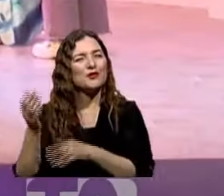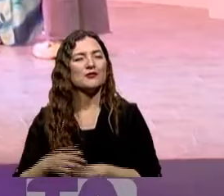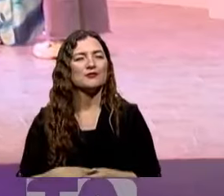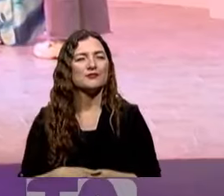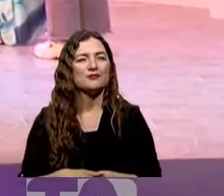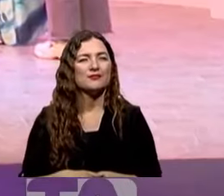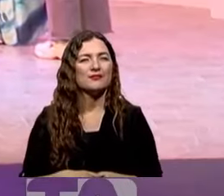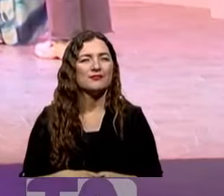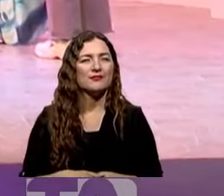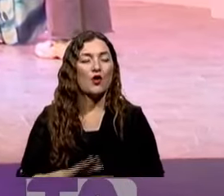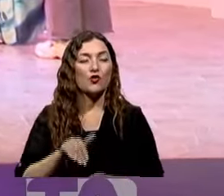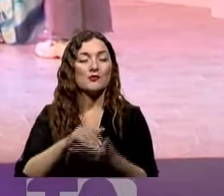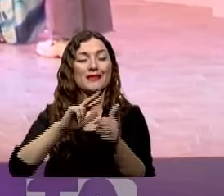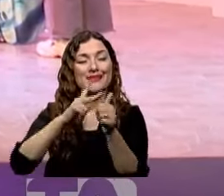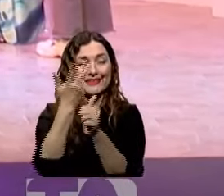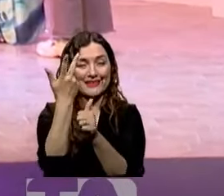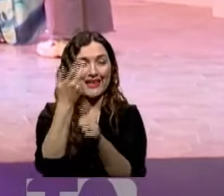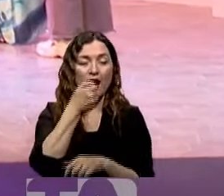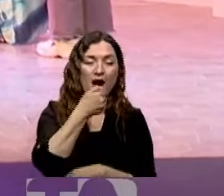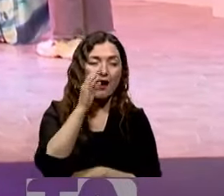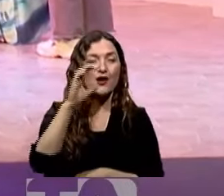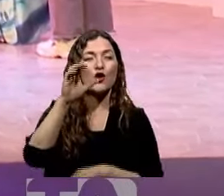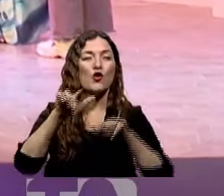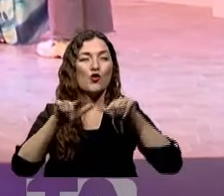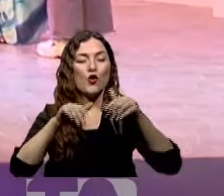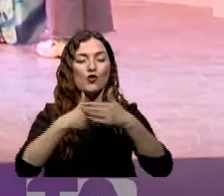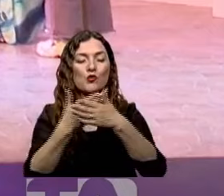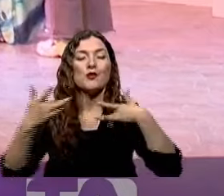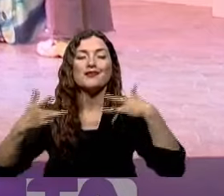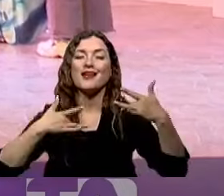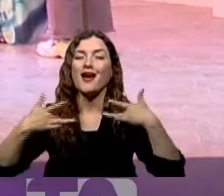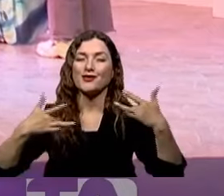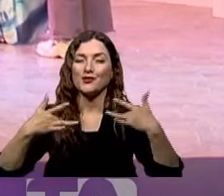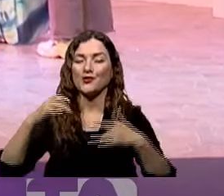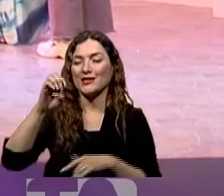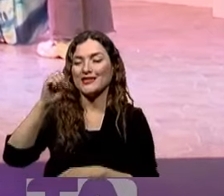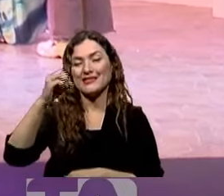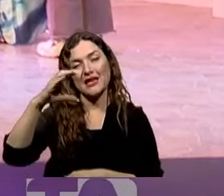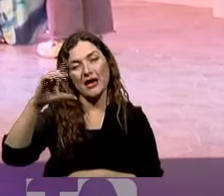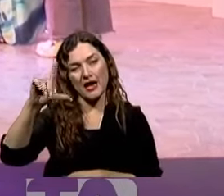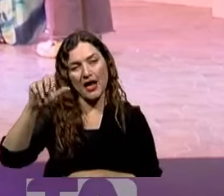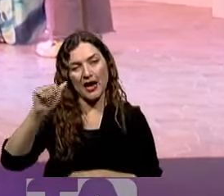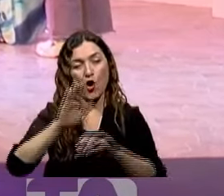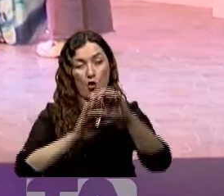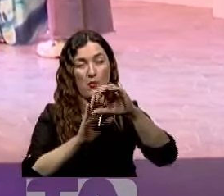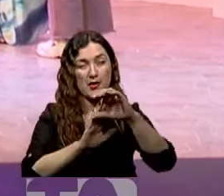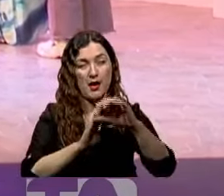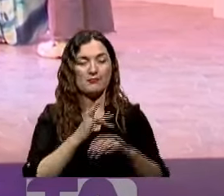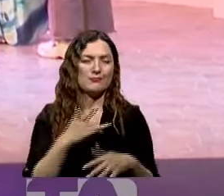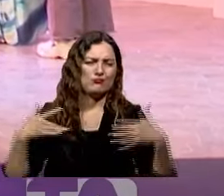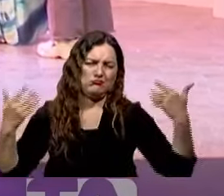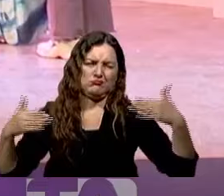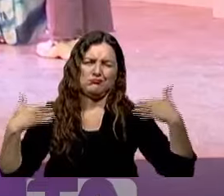Regresa Mamá Mía, sí, esta es nuestra tercera temporada y hoy estamos acá en el nuevo Teatro de la Scala, muy felices de empezar a mover este nuevo espacio que